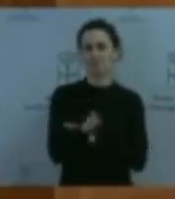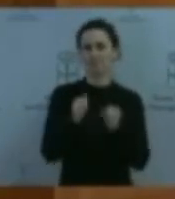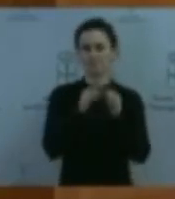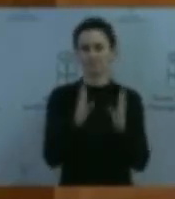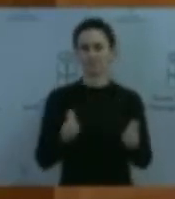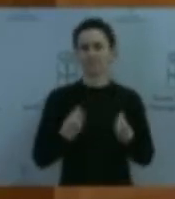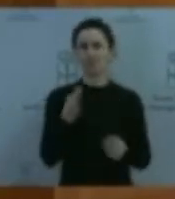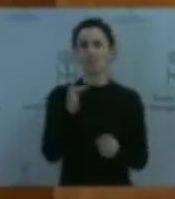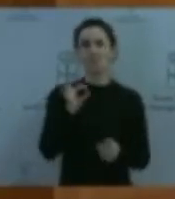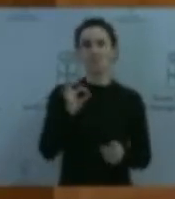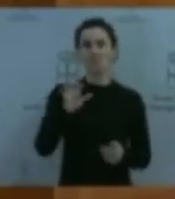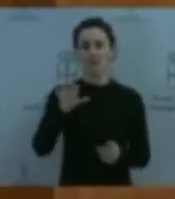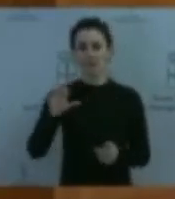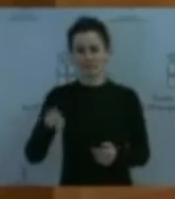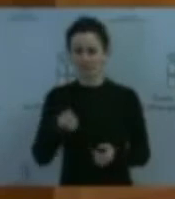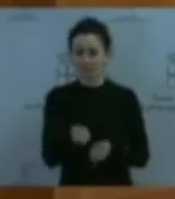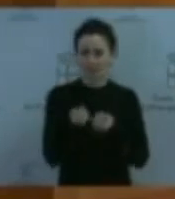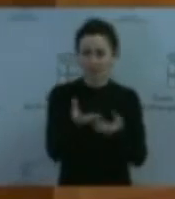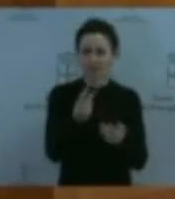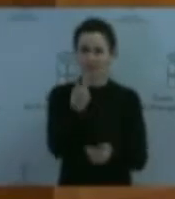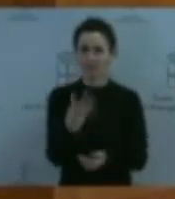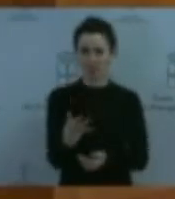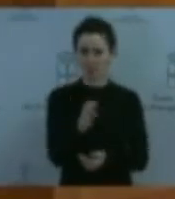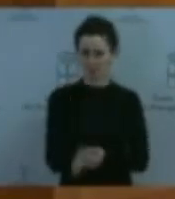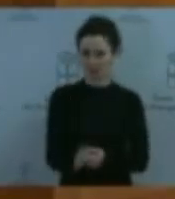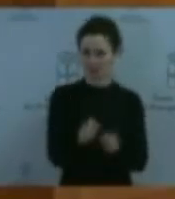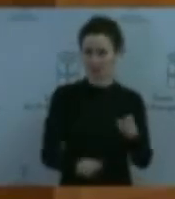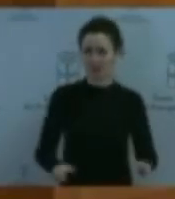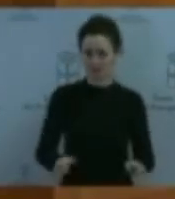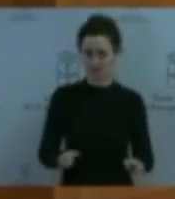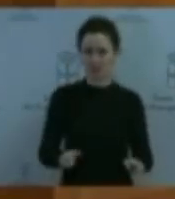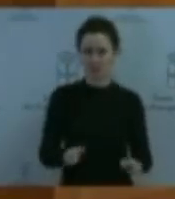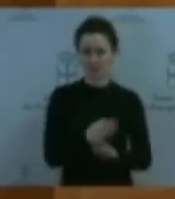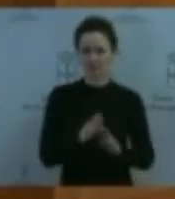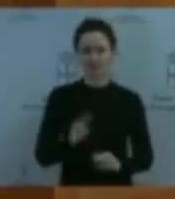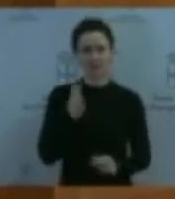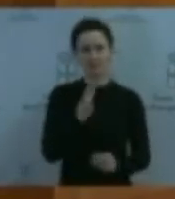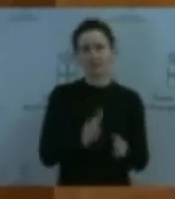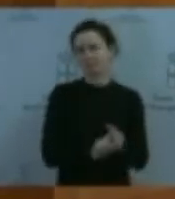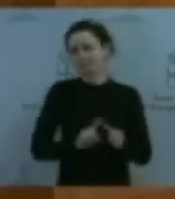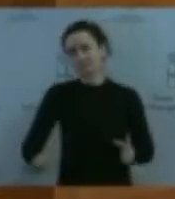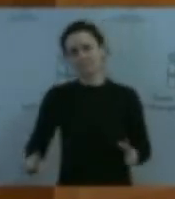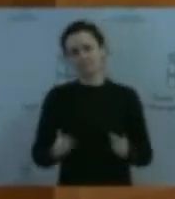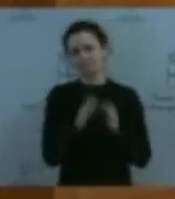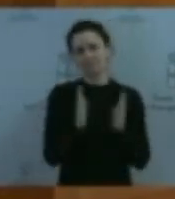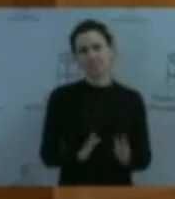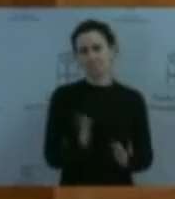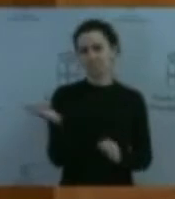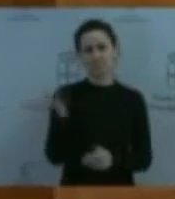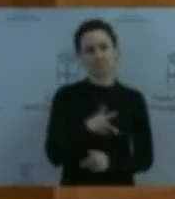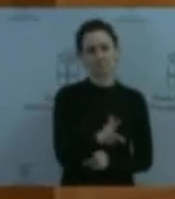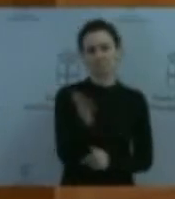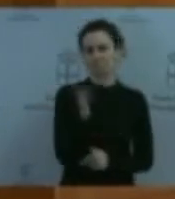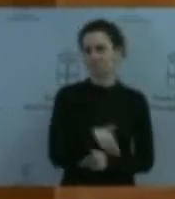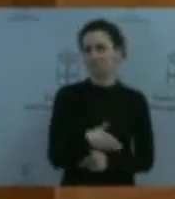el 24% de la población se enfrentó a la exclusión de la vivienda en 2018 y fueron 4,6 millones de personas las que